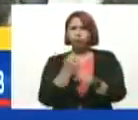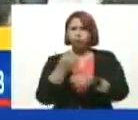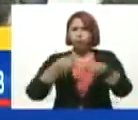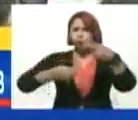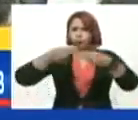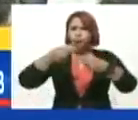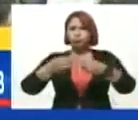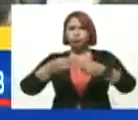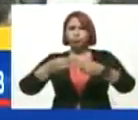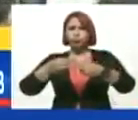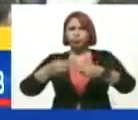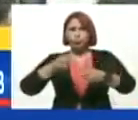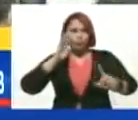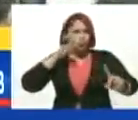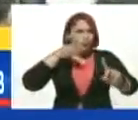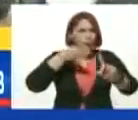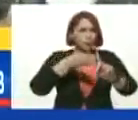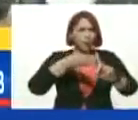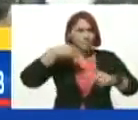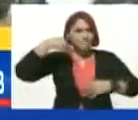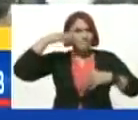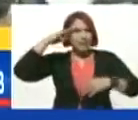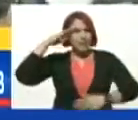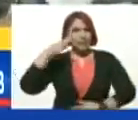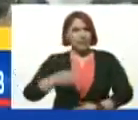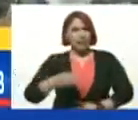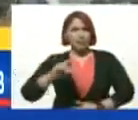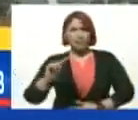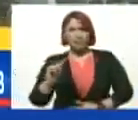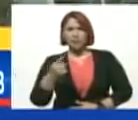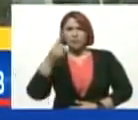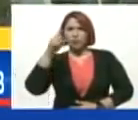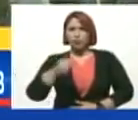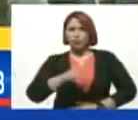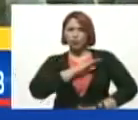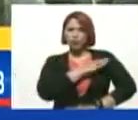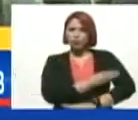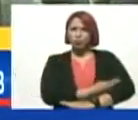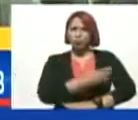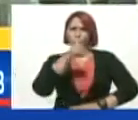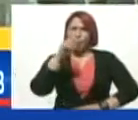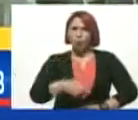doctrina militar, de los principios, de las fuentes en las que nosotros